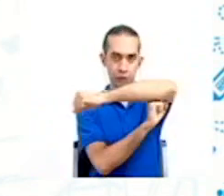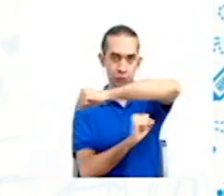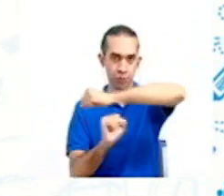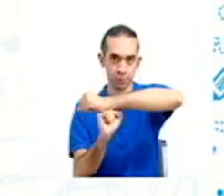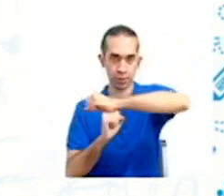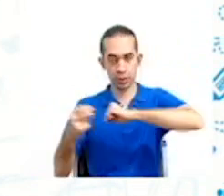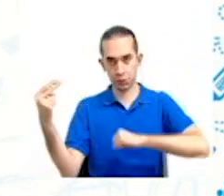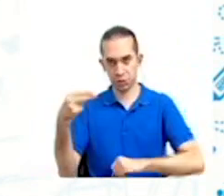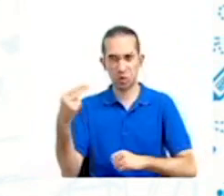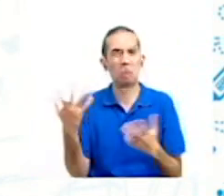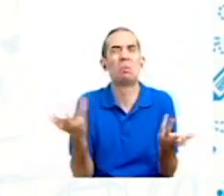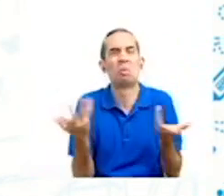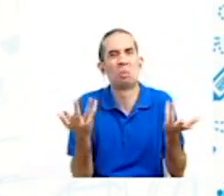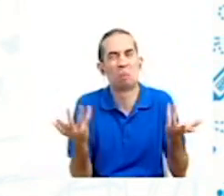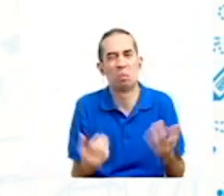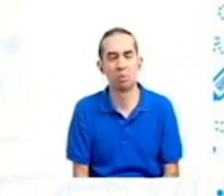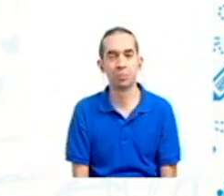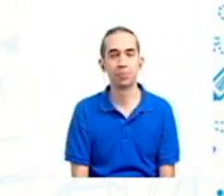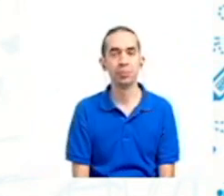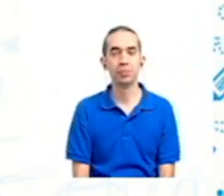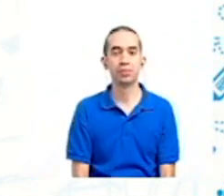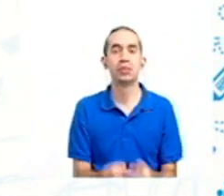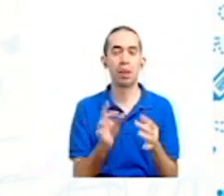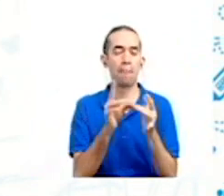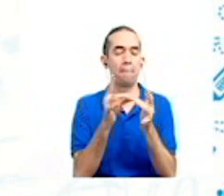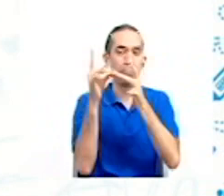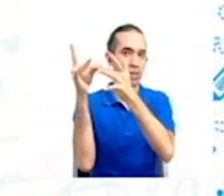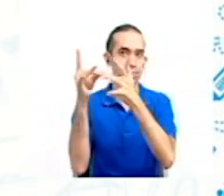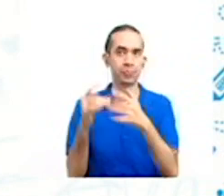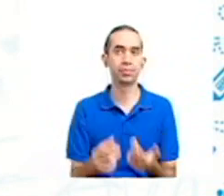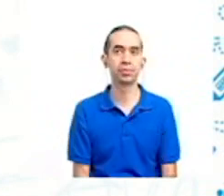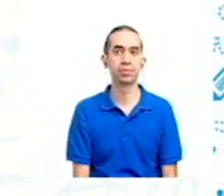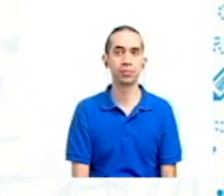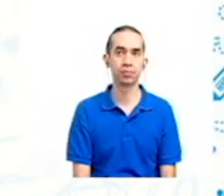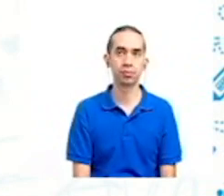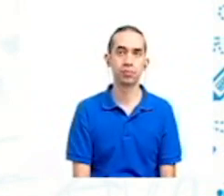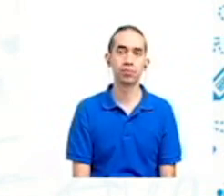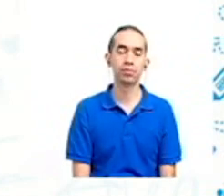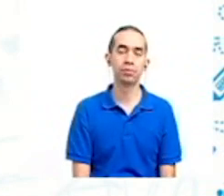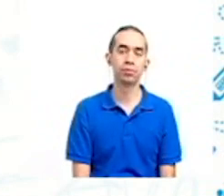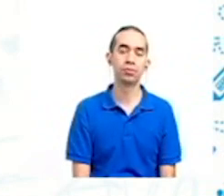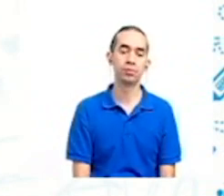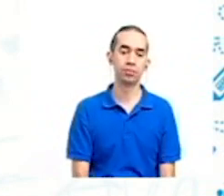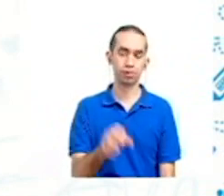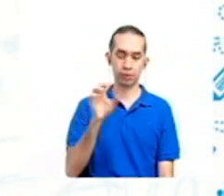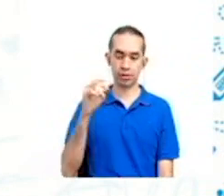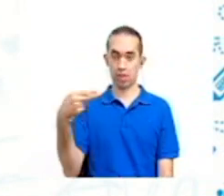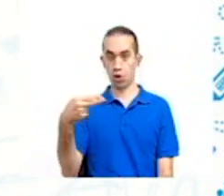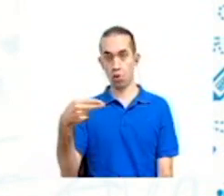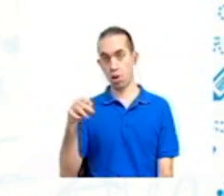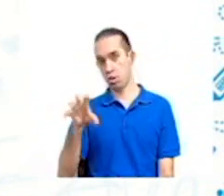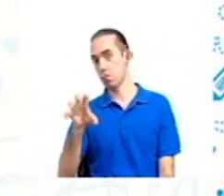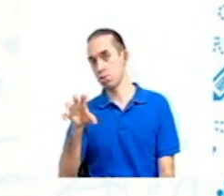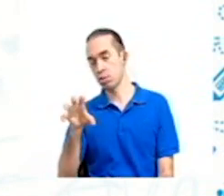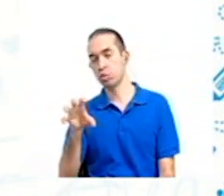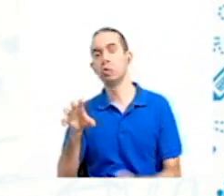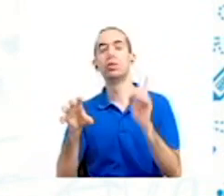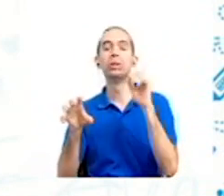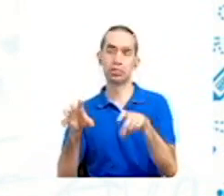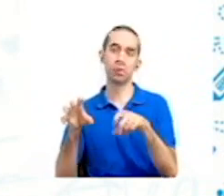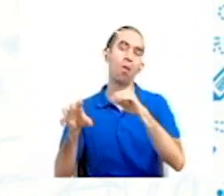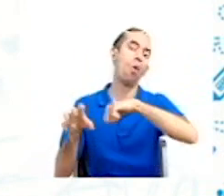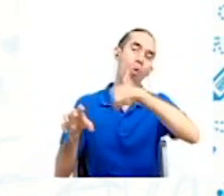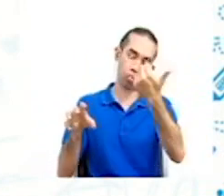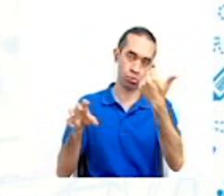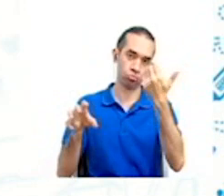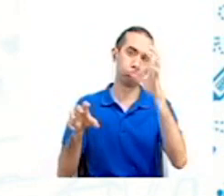hidrógeno y en este caso son muy especiales. Están con un átomo de hidrógeno y tiene que haber otro